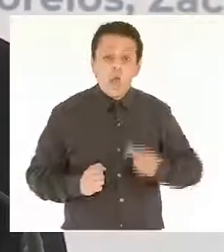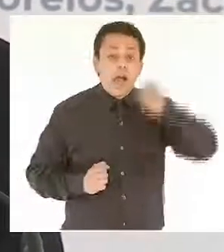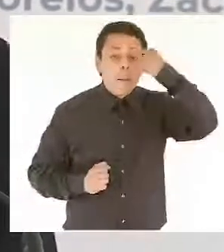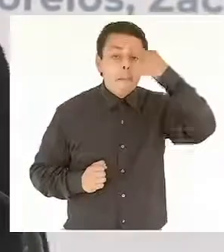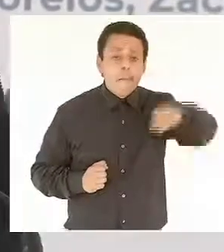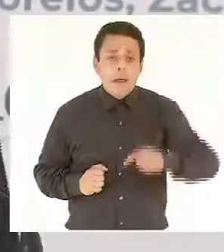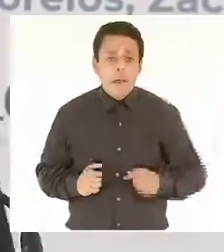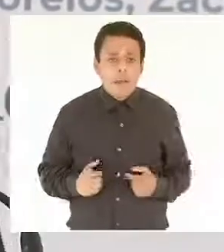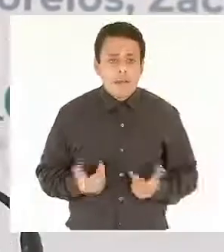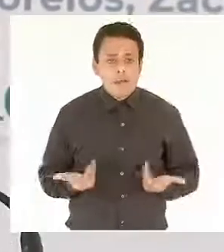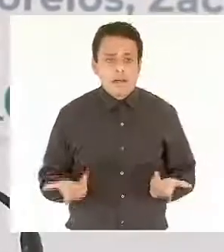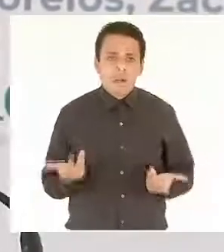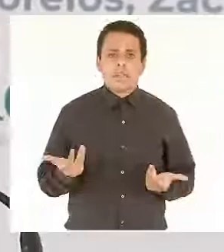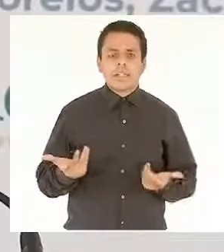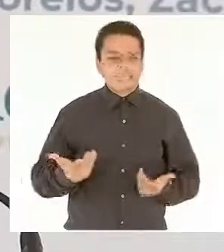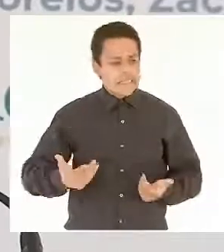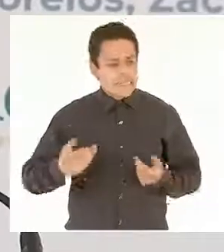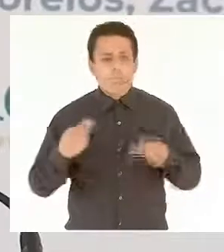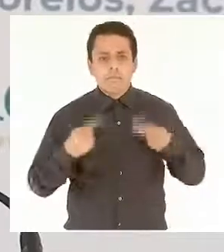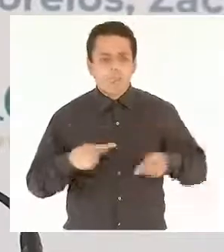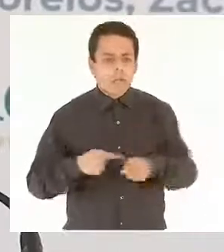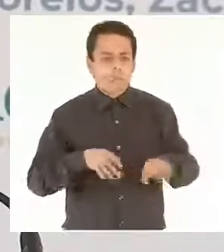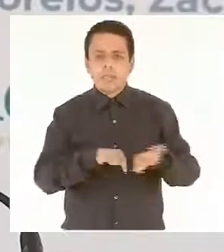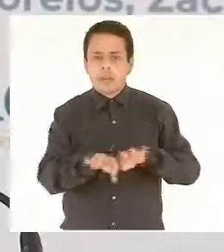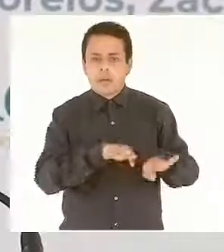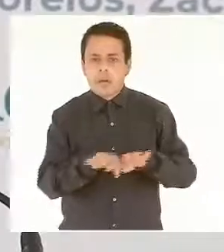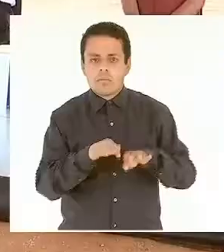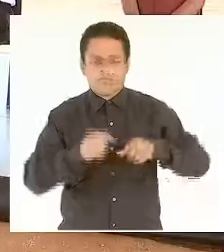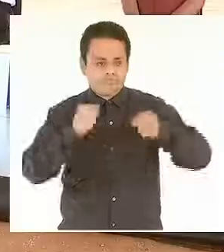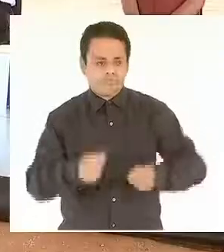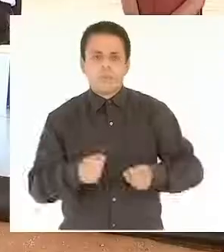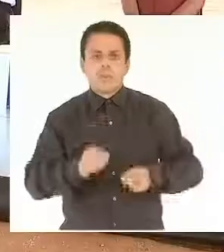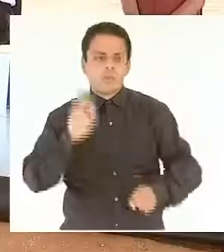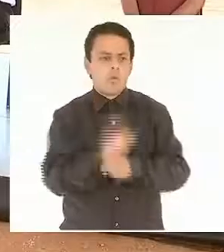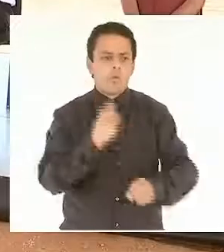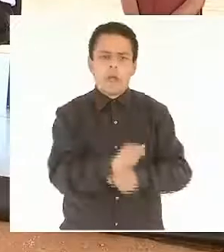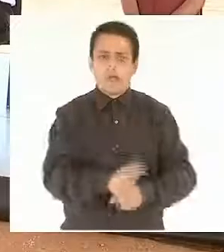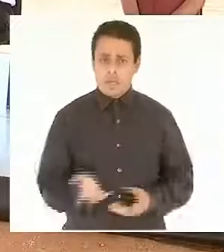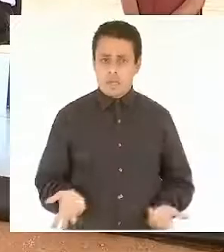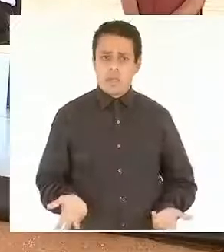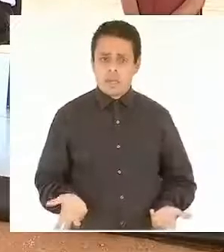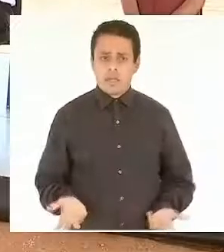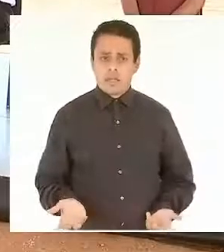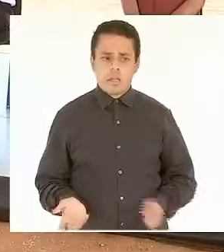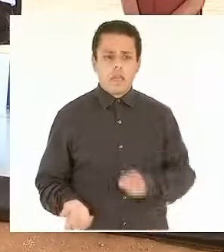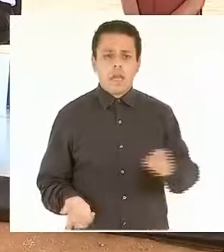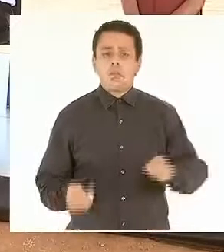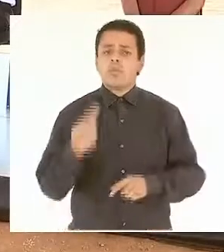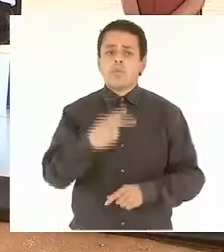para darle garantía a los trabajadores, que no arriesguen su vida,